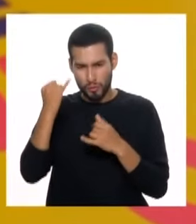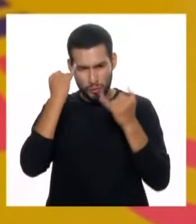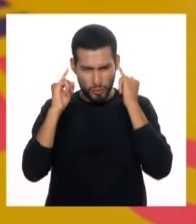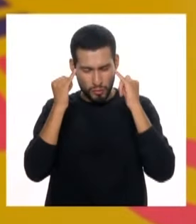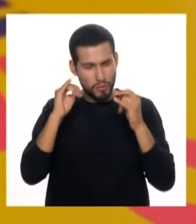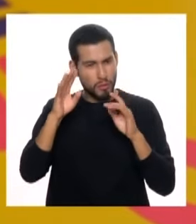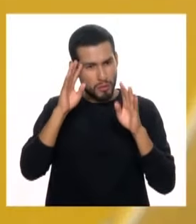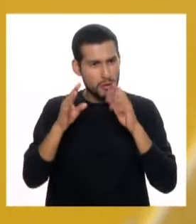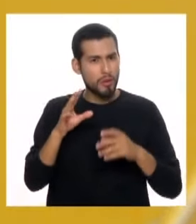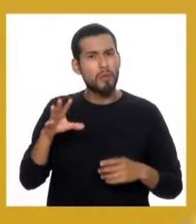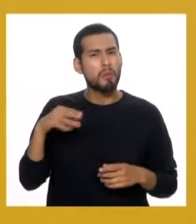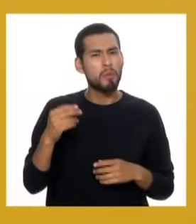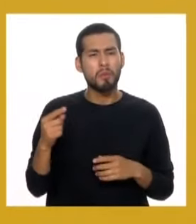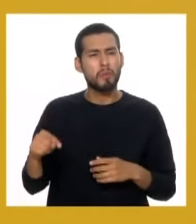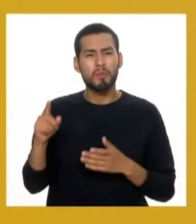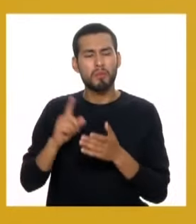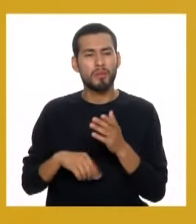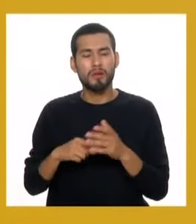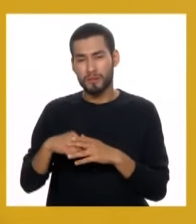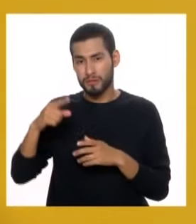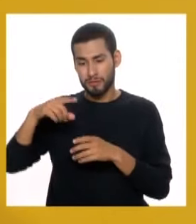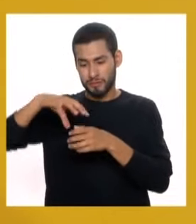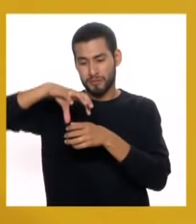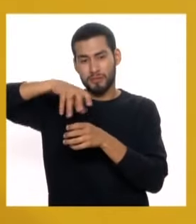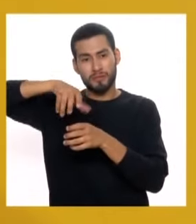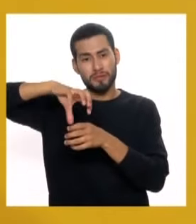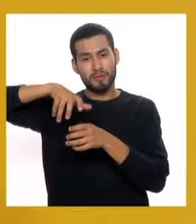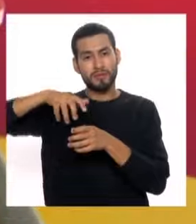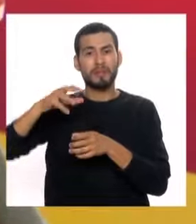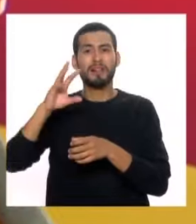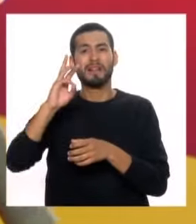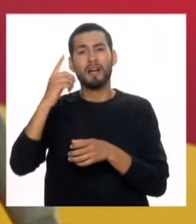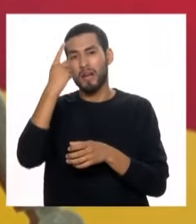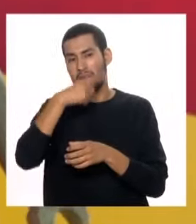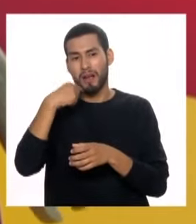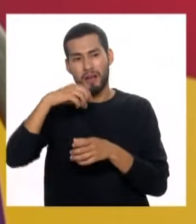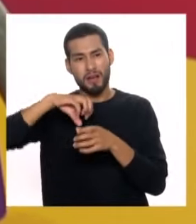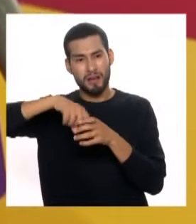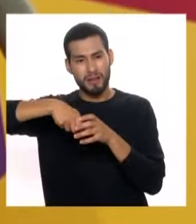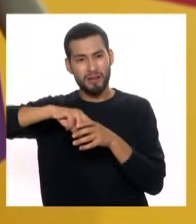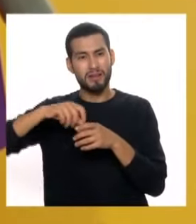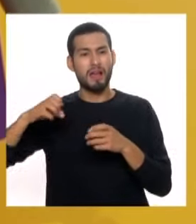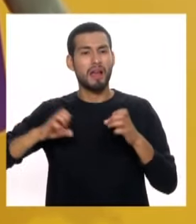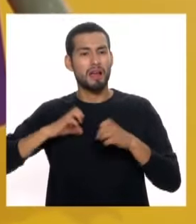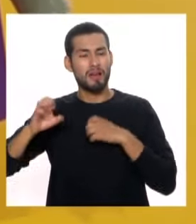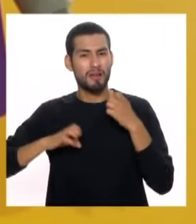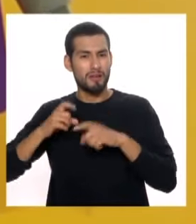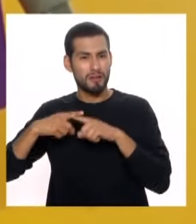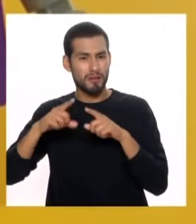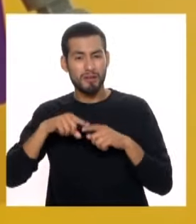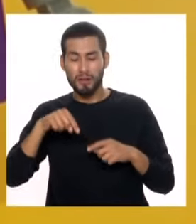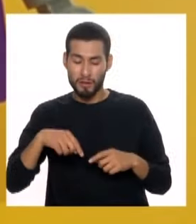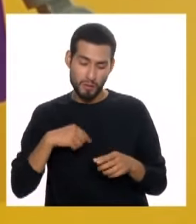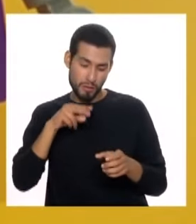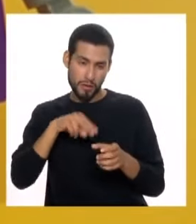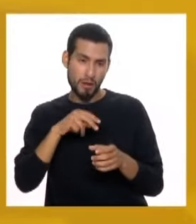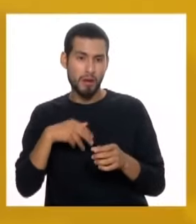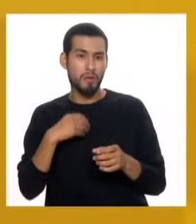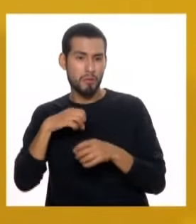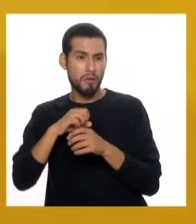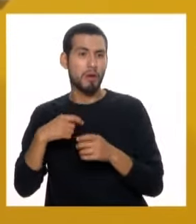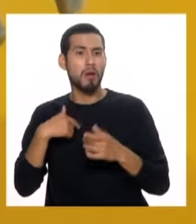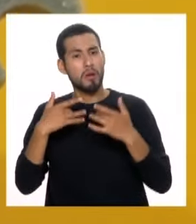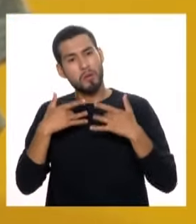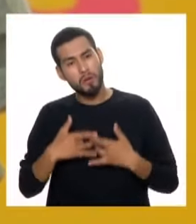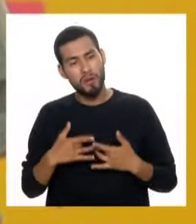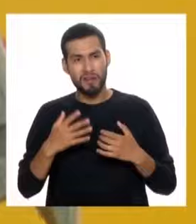interactivas, porque cuenta con una cabeza girable, con 6 caritas diferentes, con diferentes emociones, con las cuales el niño se puede ir identificando, como